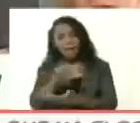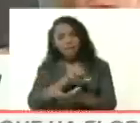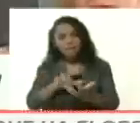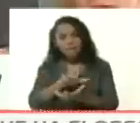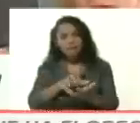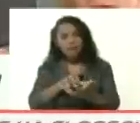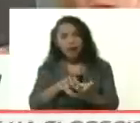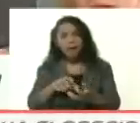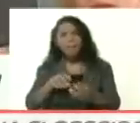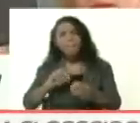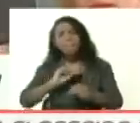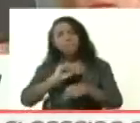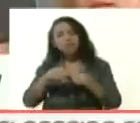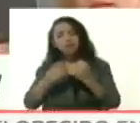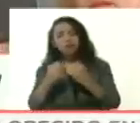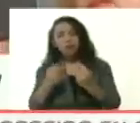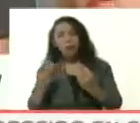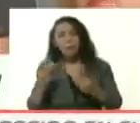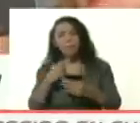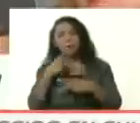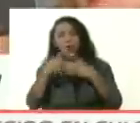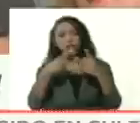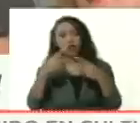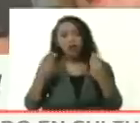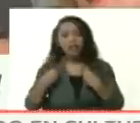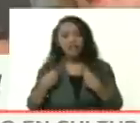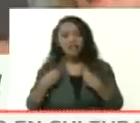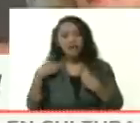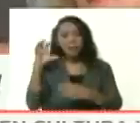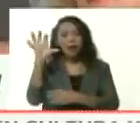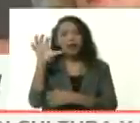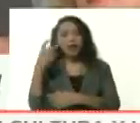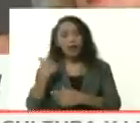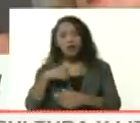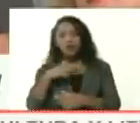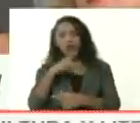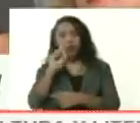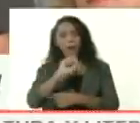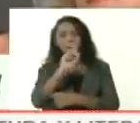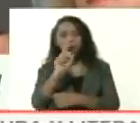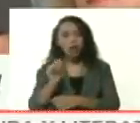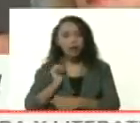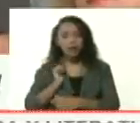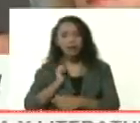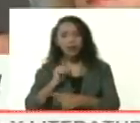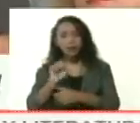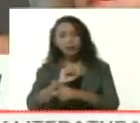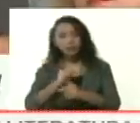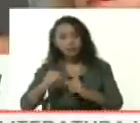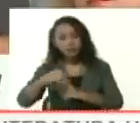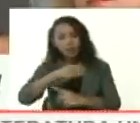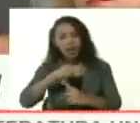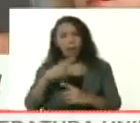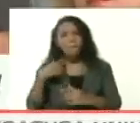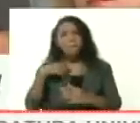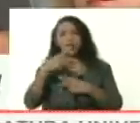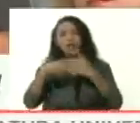el país? Y quiero aprovechar una más que a lo mejor no está dentro del ámbito político, pero aprovechando su